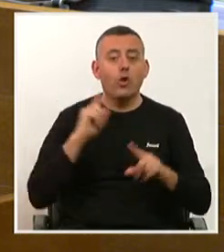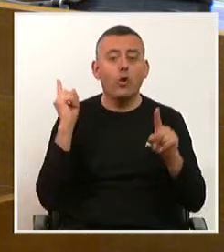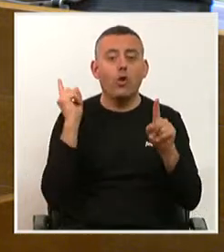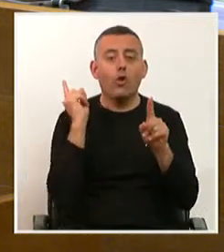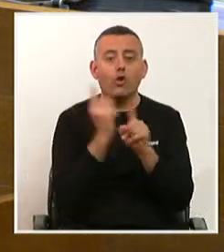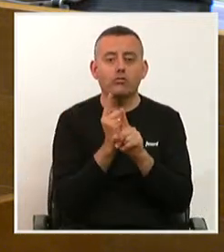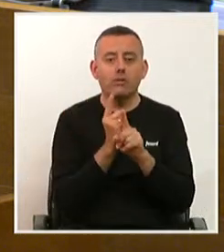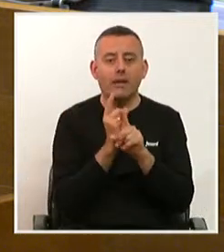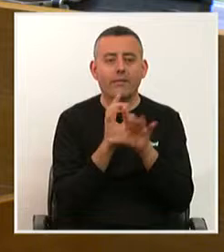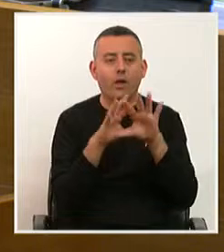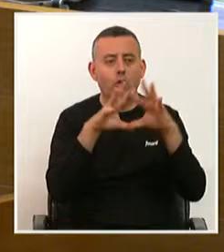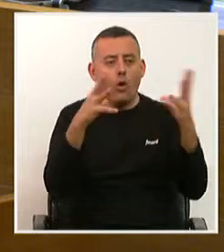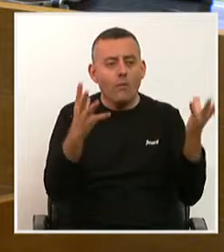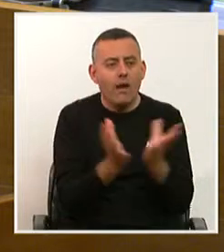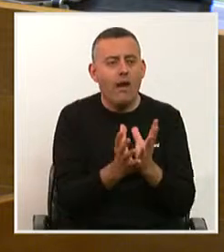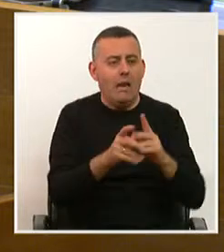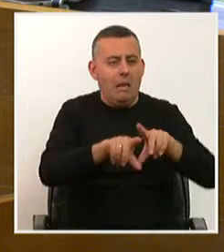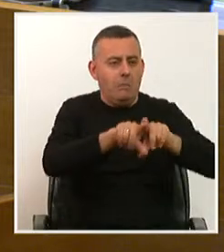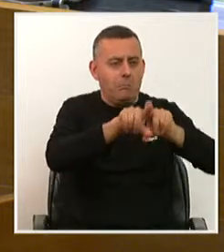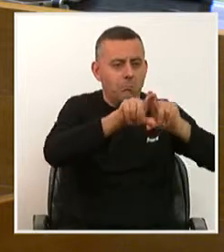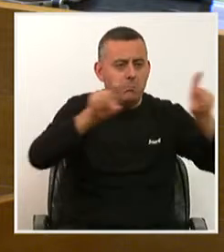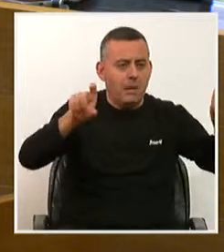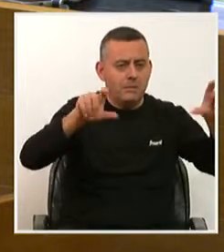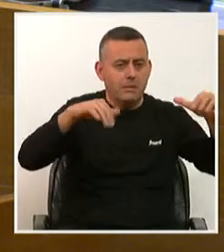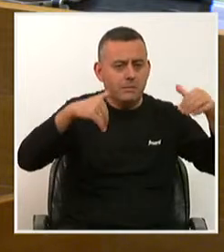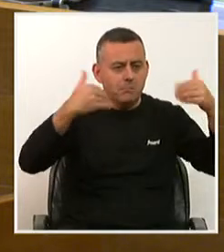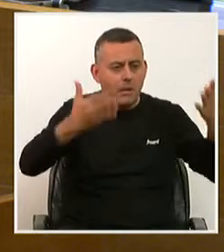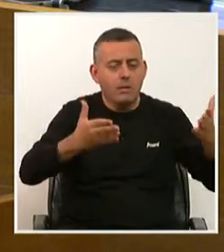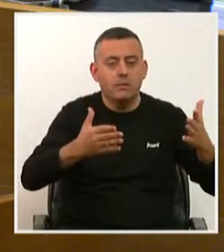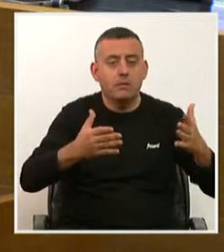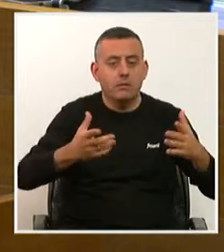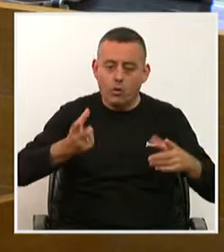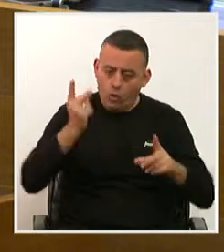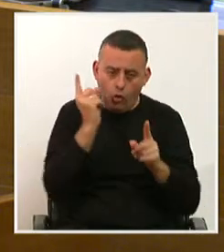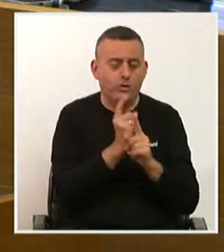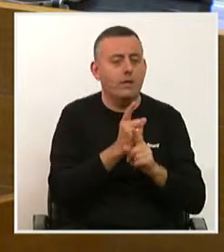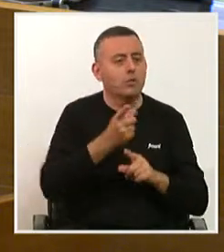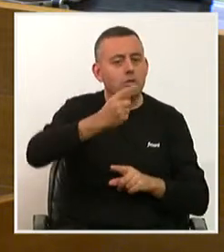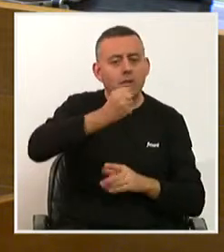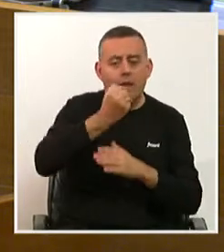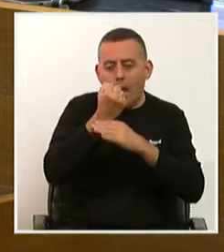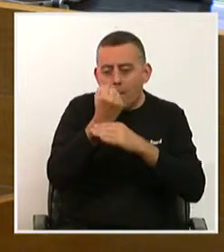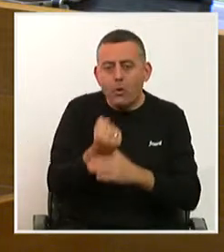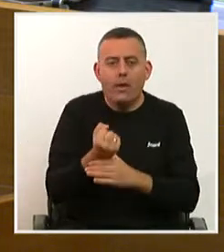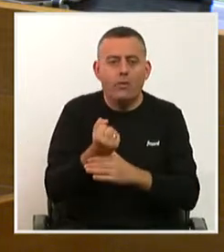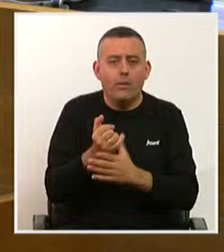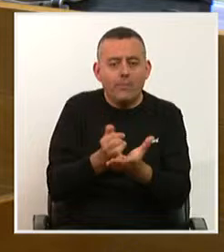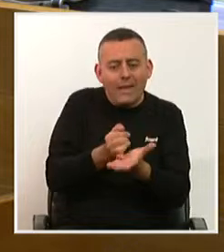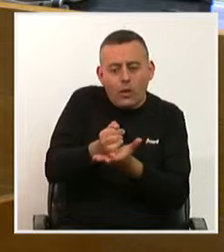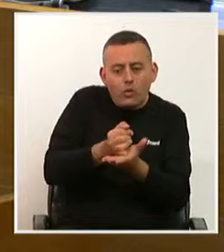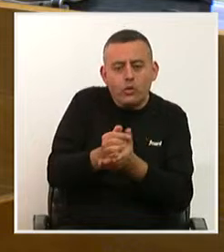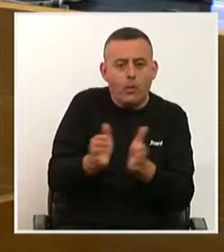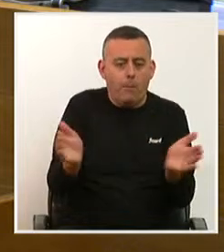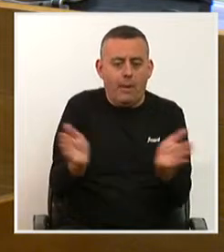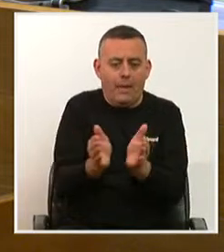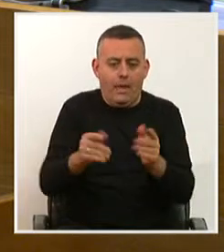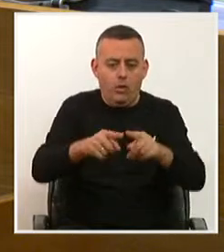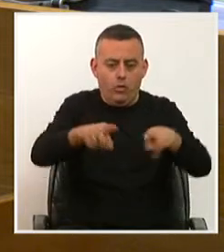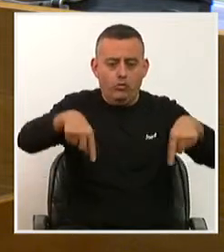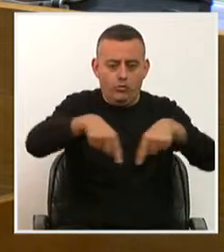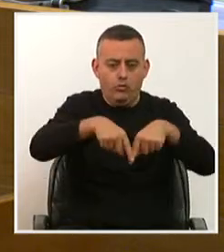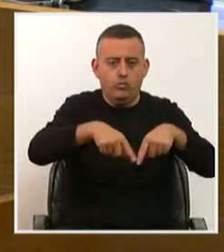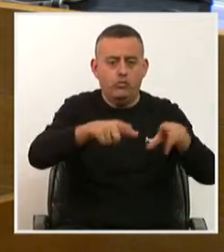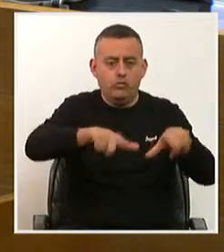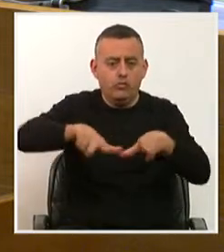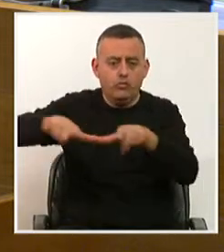todo lo que es nosotros estamos en contra de eso nosotros apoyamos El pequeño agricultor el minifundista que es como se basa la agricultura de la comunidad